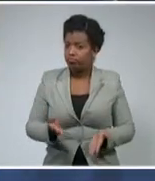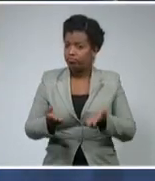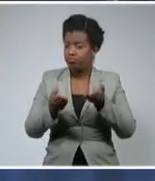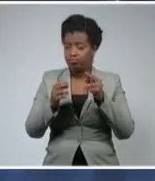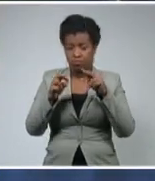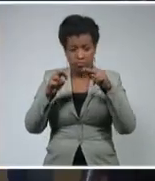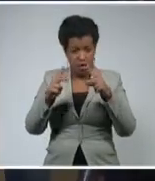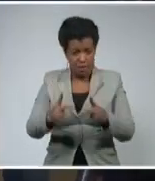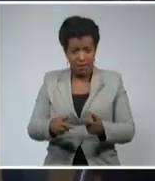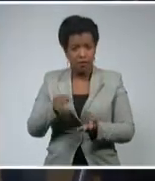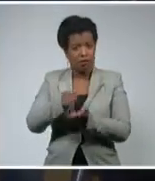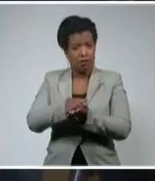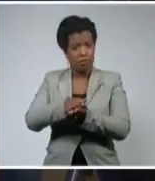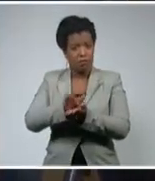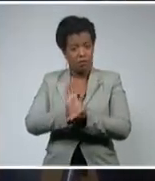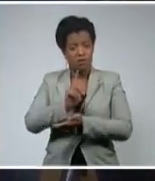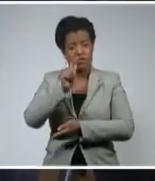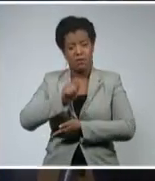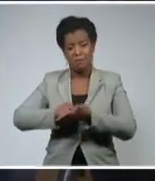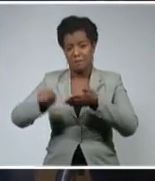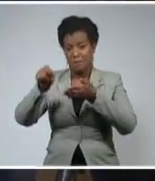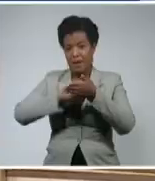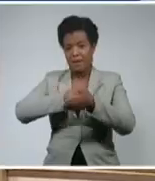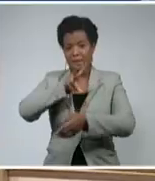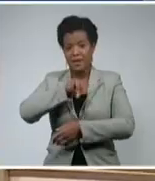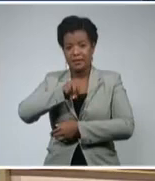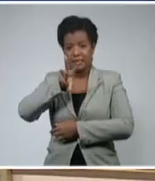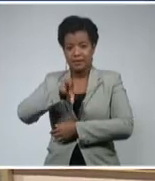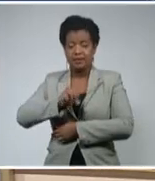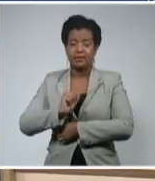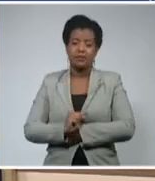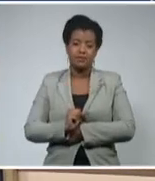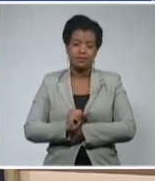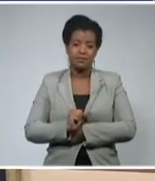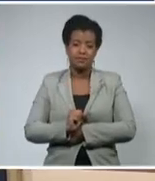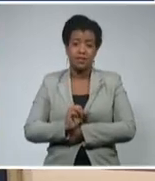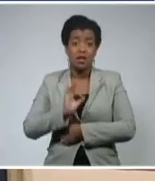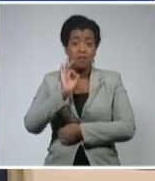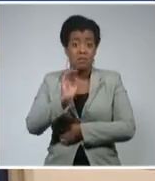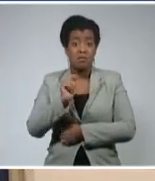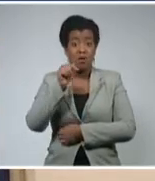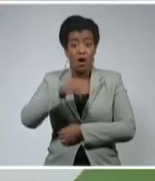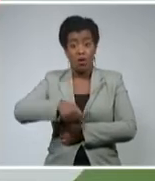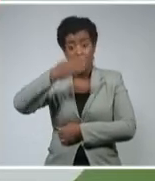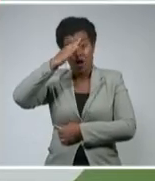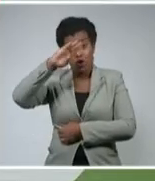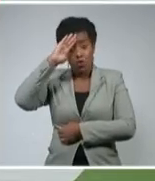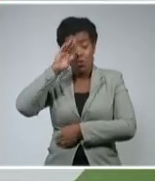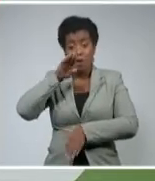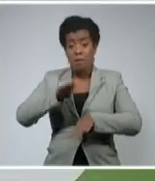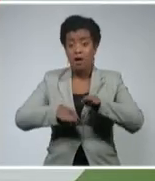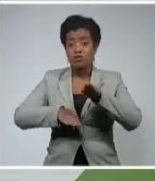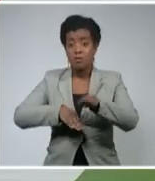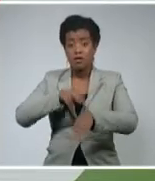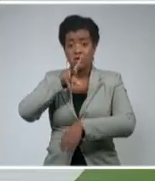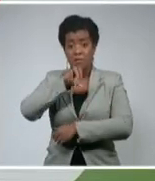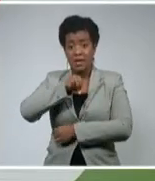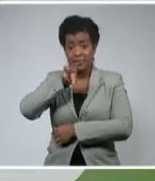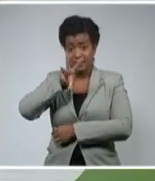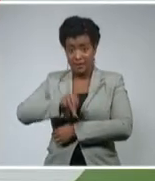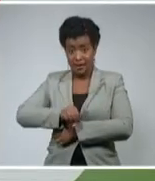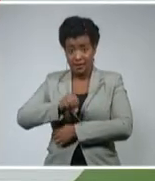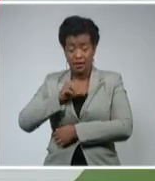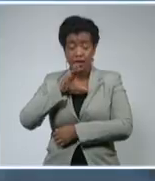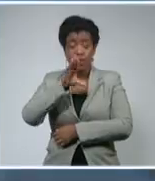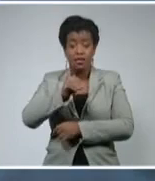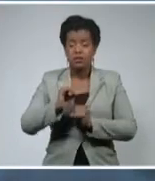su compromiso con la Agenda 2030. En el lanzamiento de la campaña Cuba con Paso 2030, Gil Fernández detalló